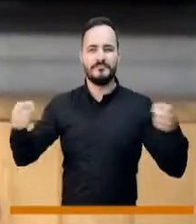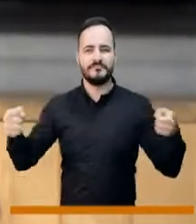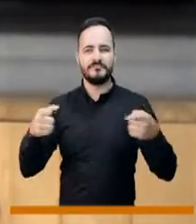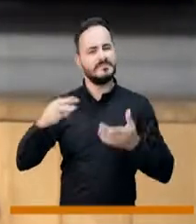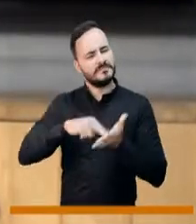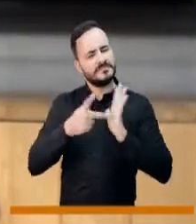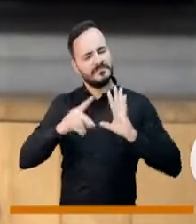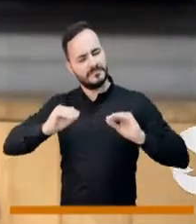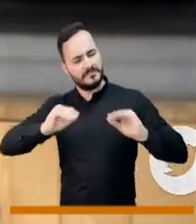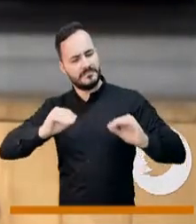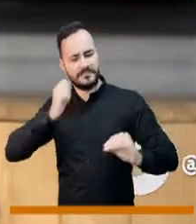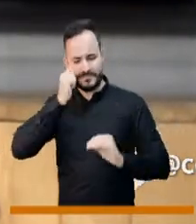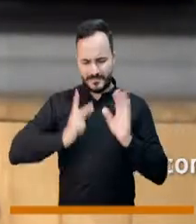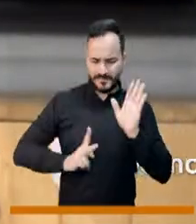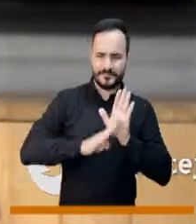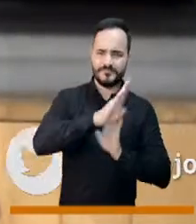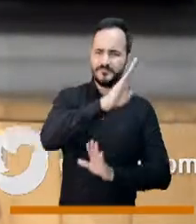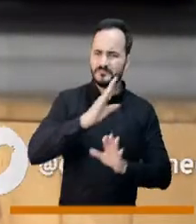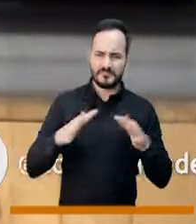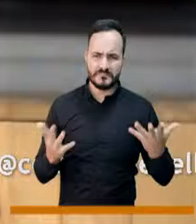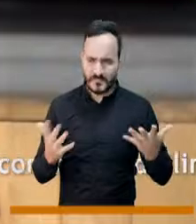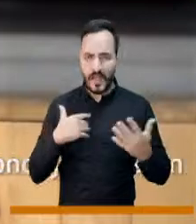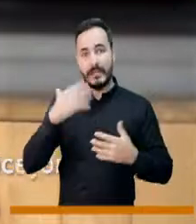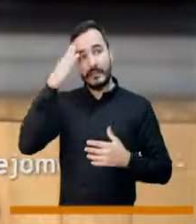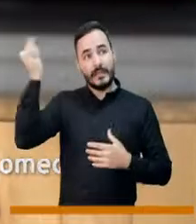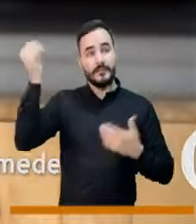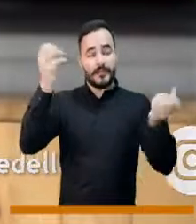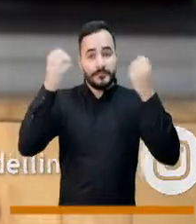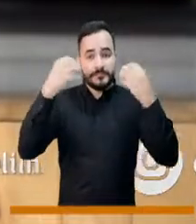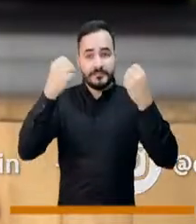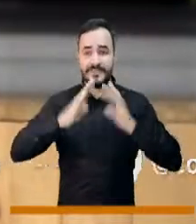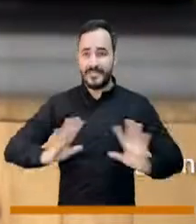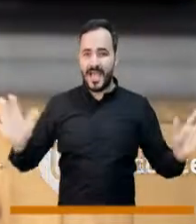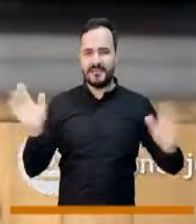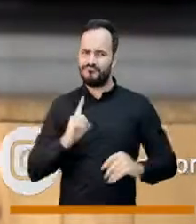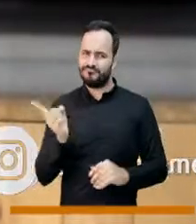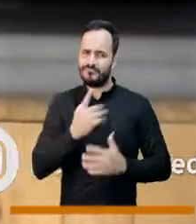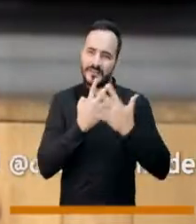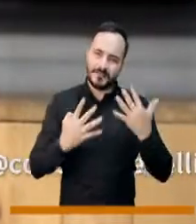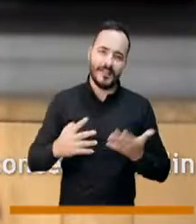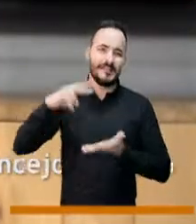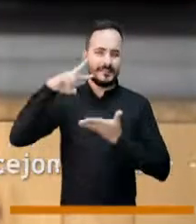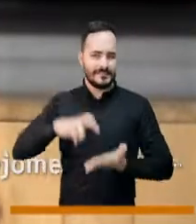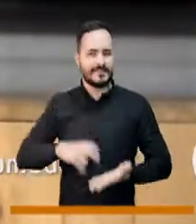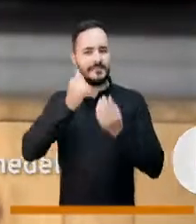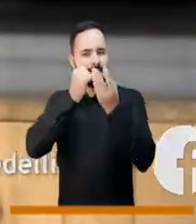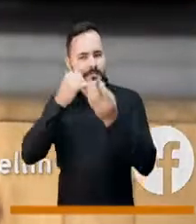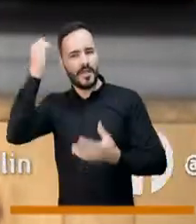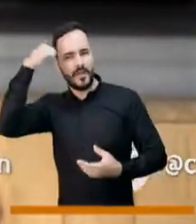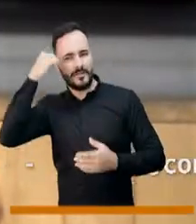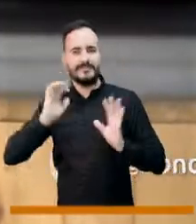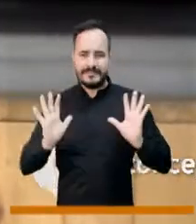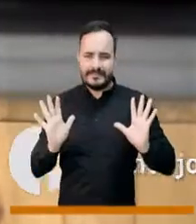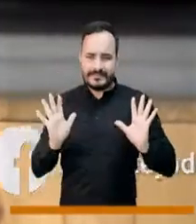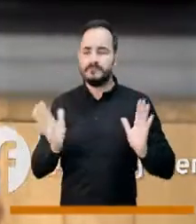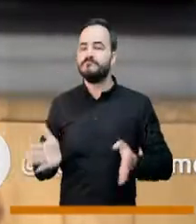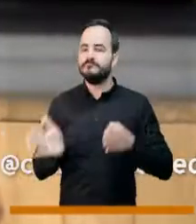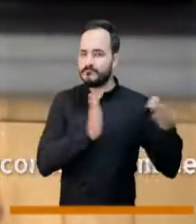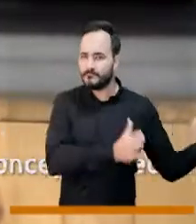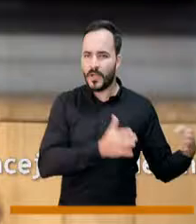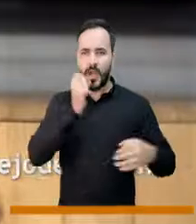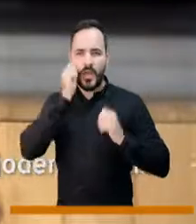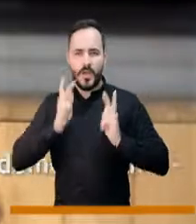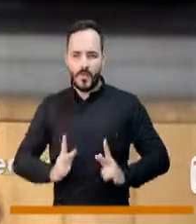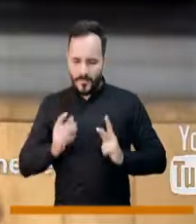poquito sobre qué significa la formación en desarrollo humano, porque no solamente lo académico, aprender matemáticas, ciencia, pedagogía, sino también